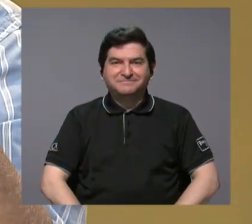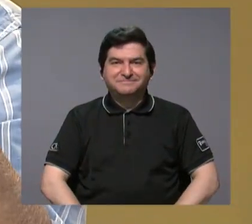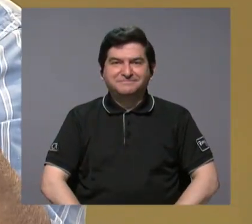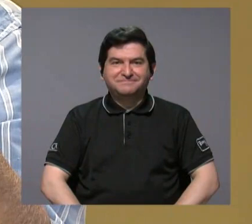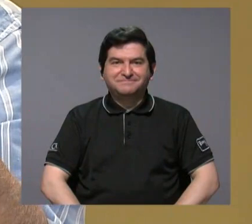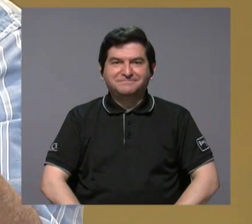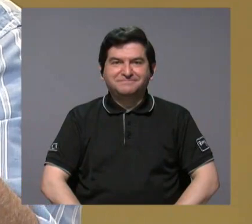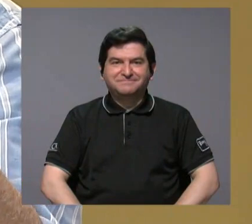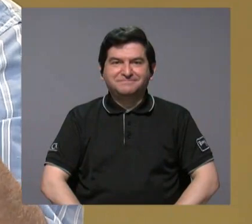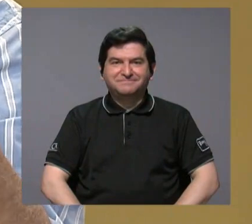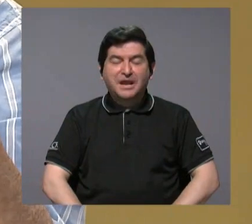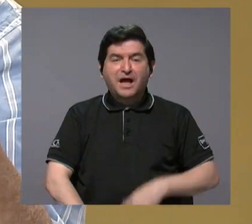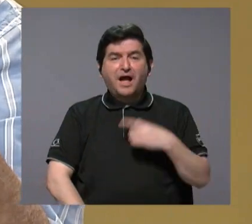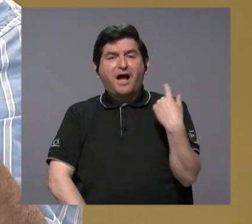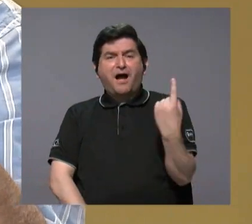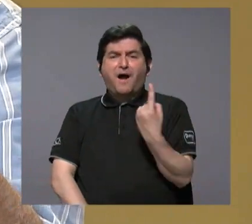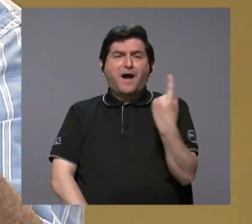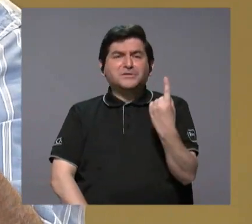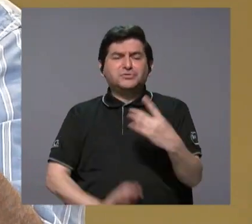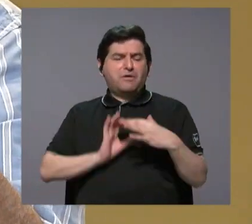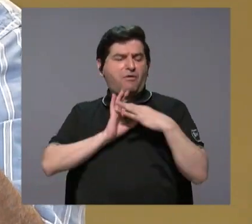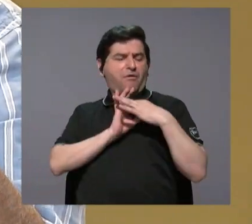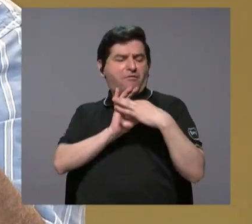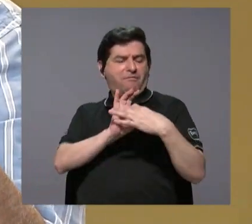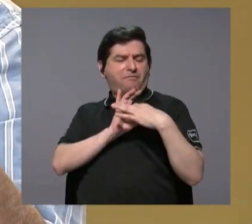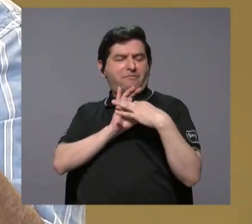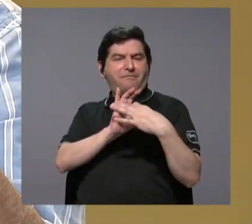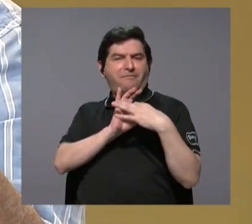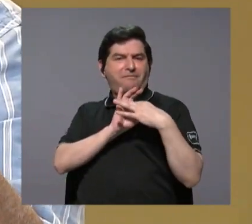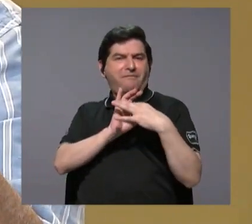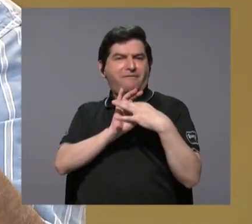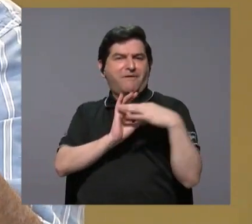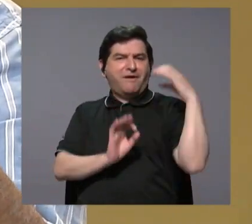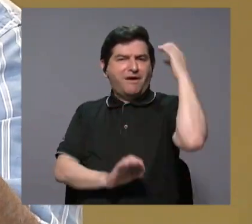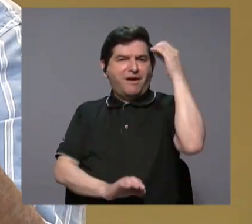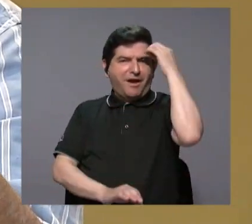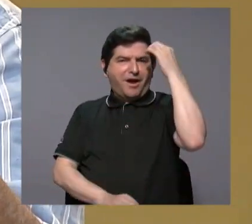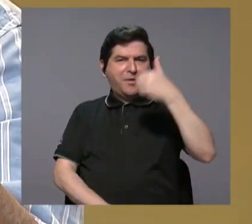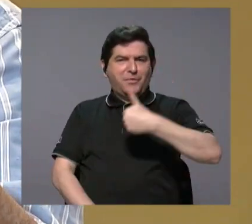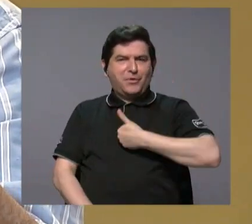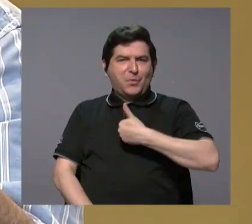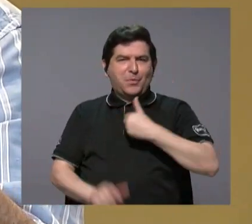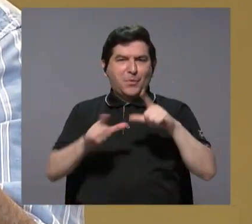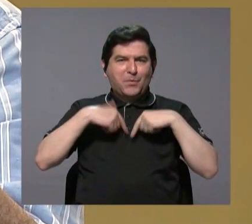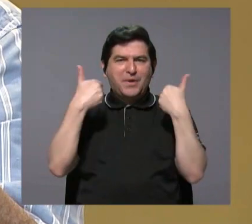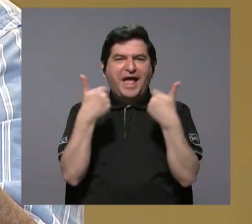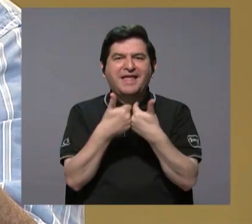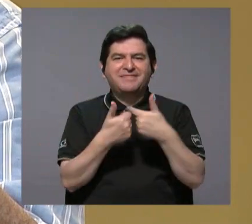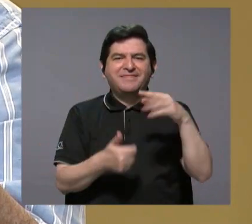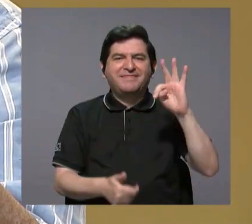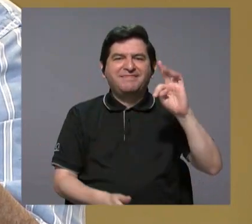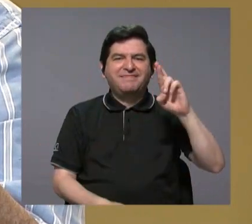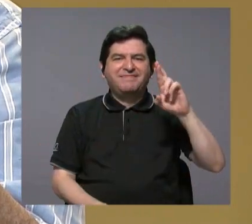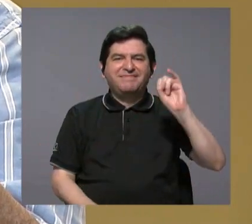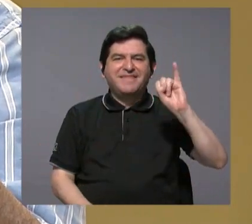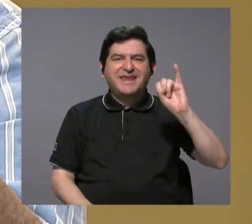Nada que no corresponda a las opiniones de su tribu.